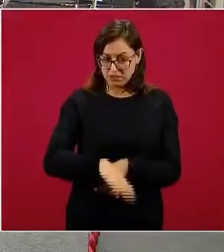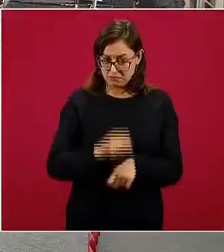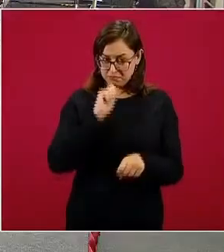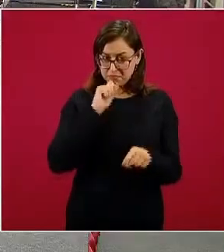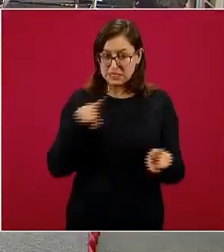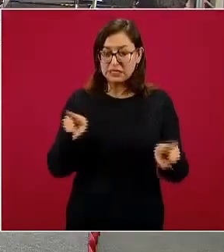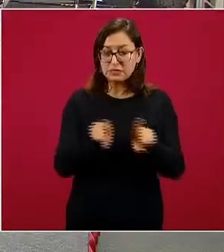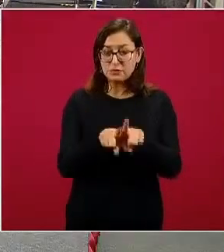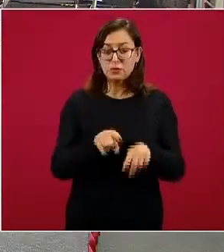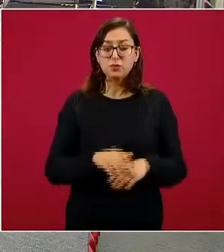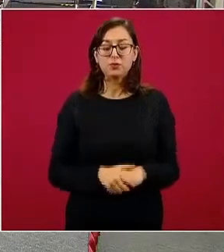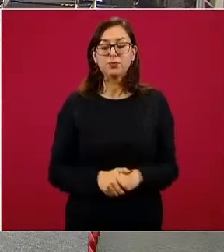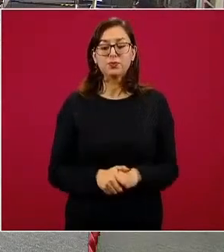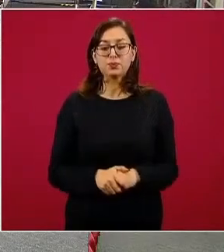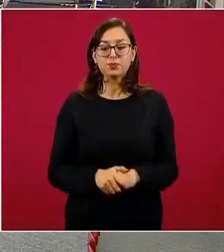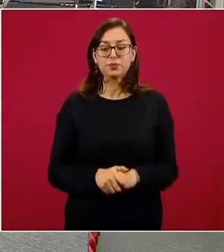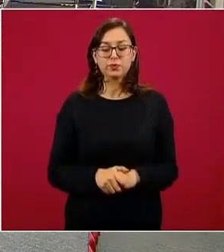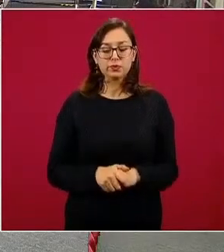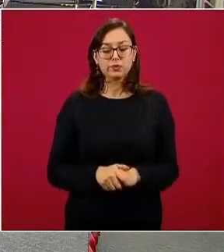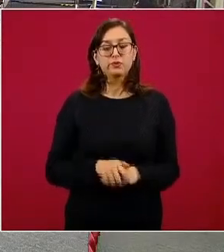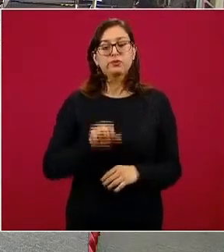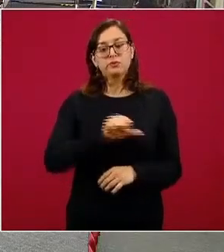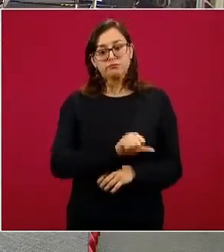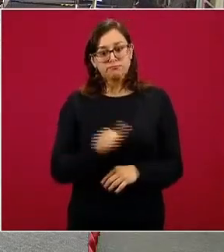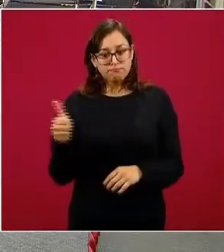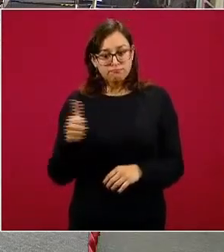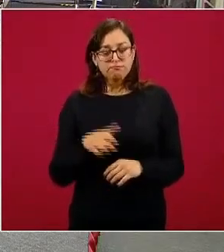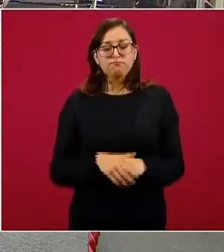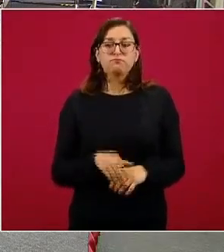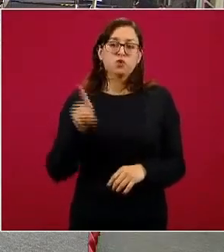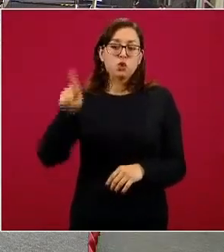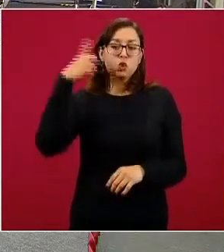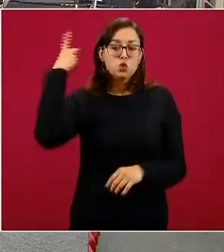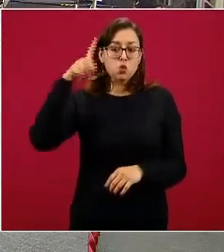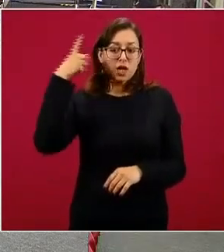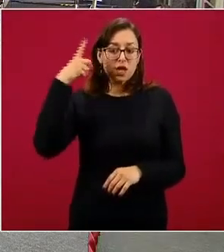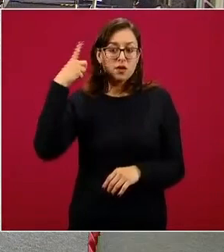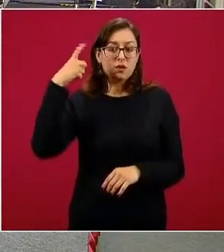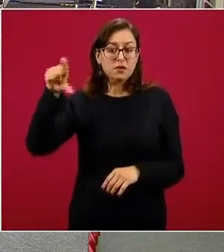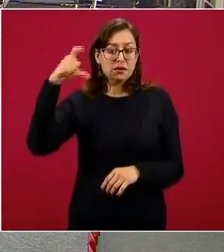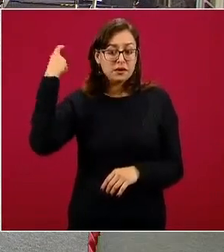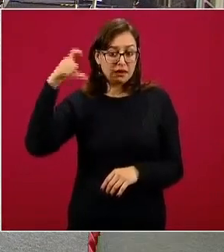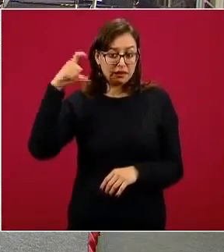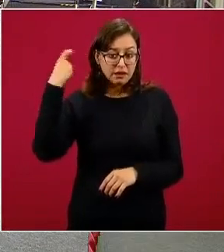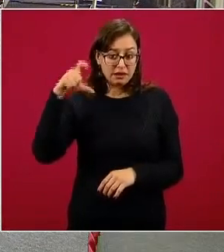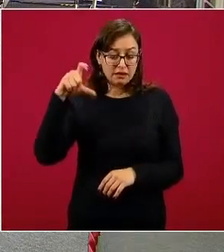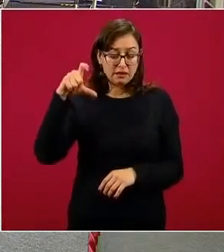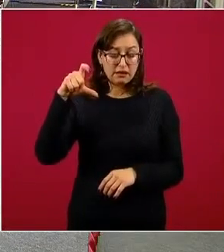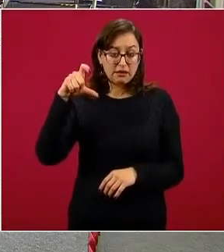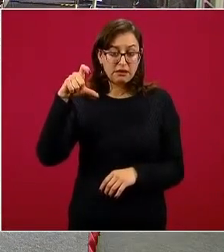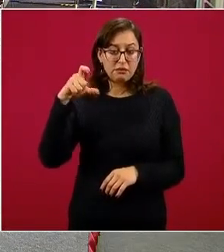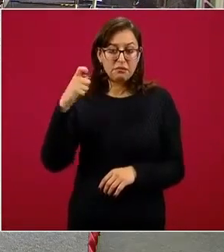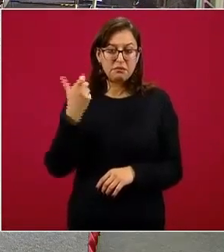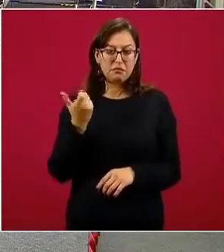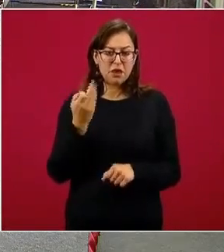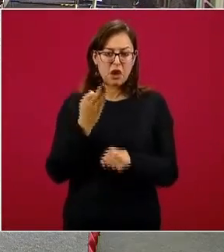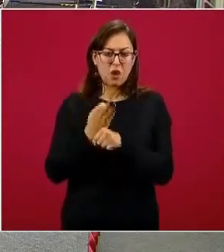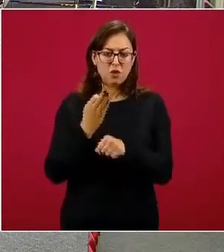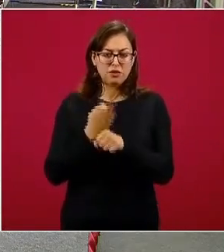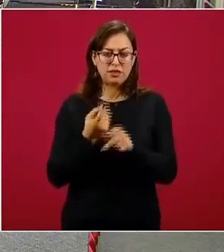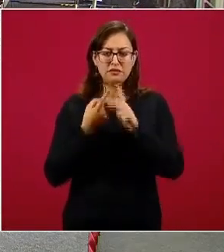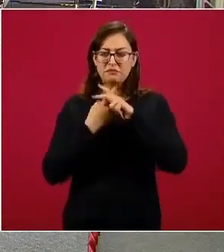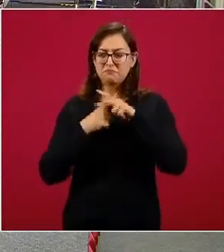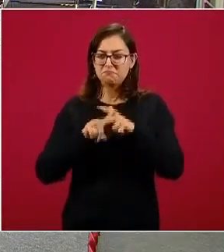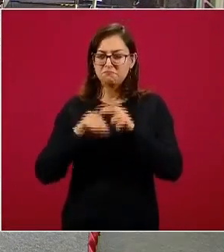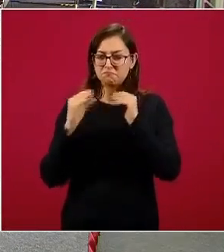cosa, Durango y el estado de Querétaro tienen ahorita un ligero incremento.